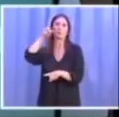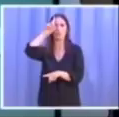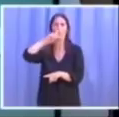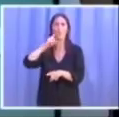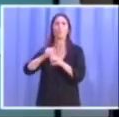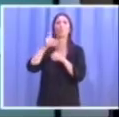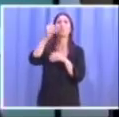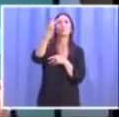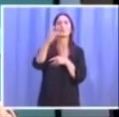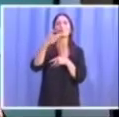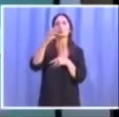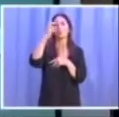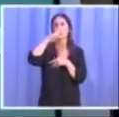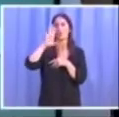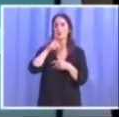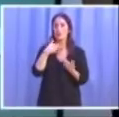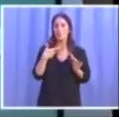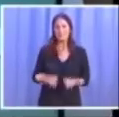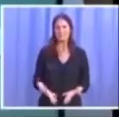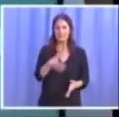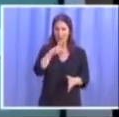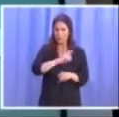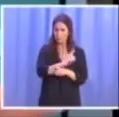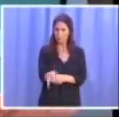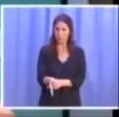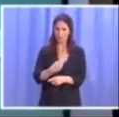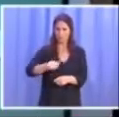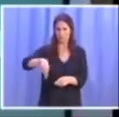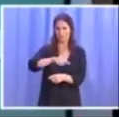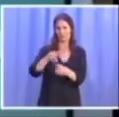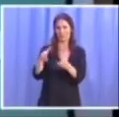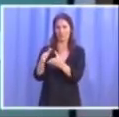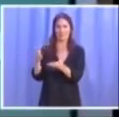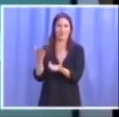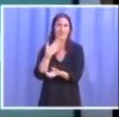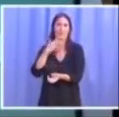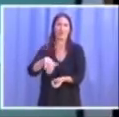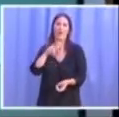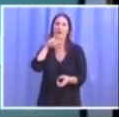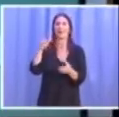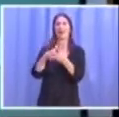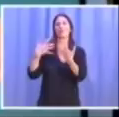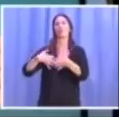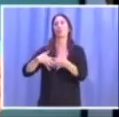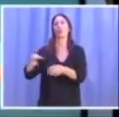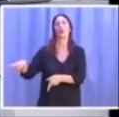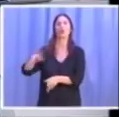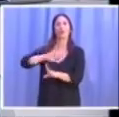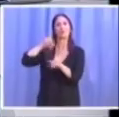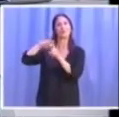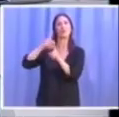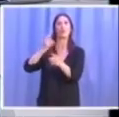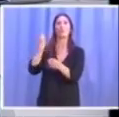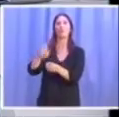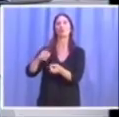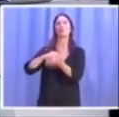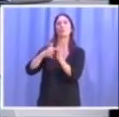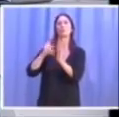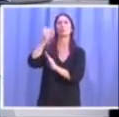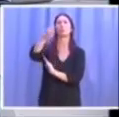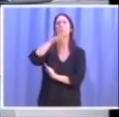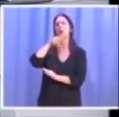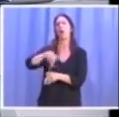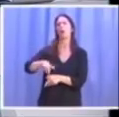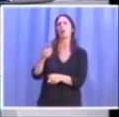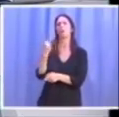30 años, ni es el presente inmediato, que es al único que se dedica el señor Cuenca, con Granada ahora funciona, y no se tienen que presentar grandes proyectos, porque esto ahora no va de